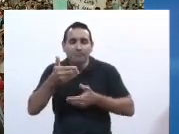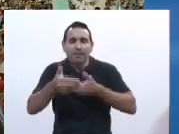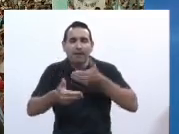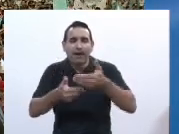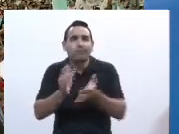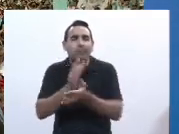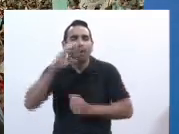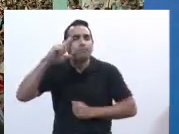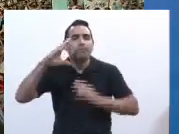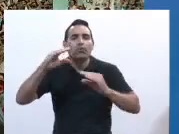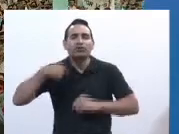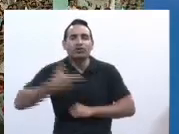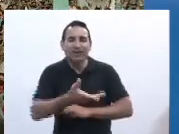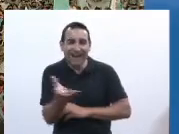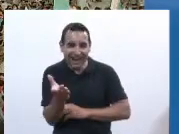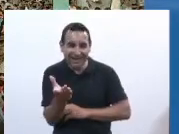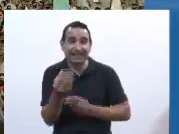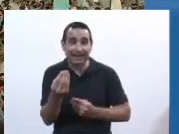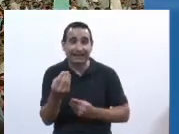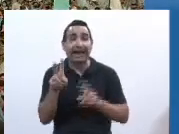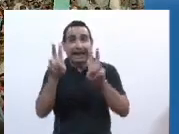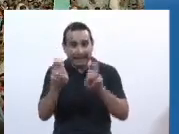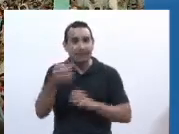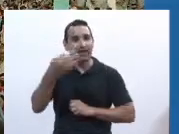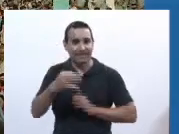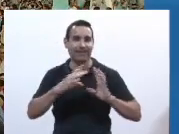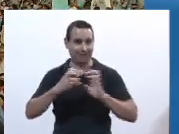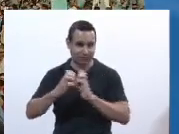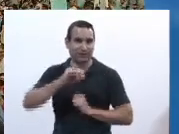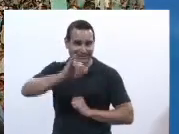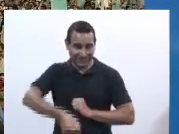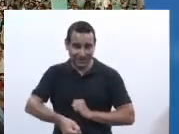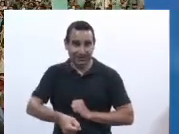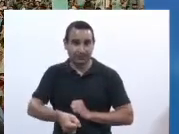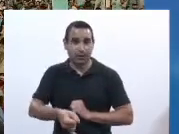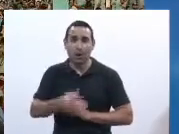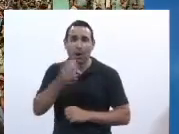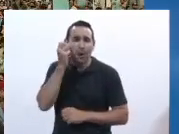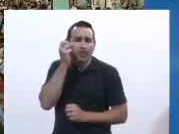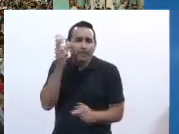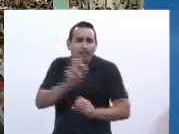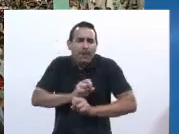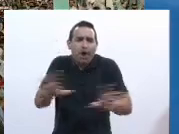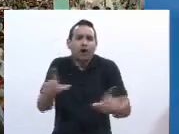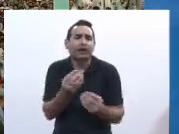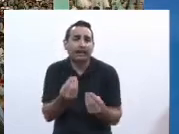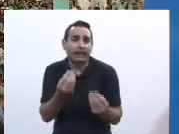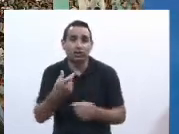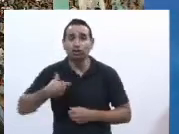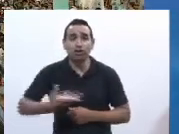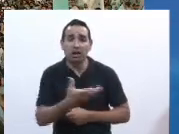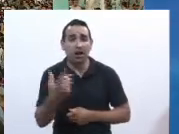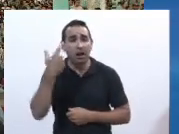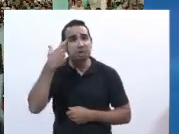Madurez social para entender que el tema hay que debatirlo. Lo peor que nos puede pasar a una sociedad es no